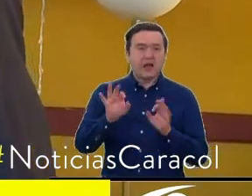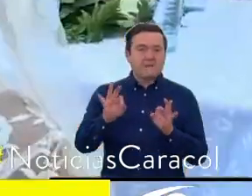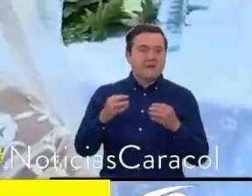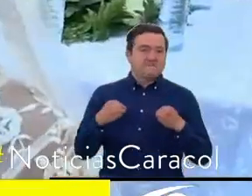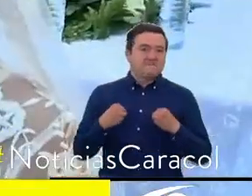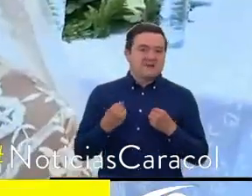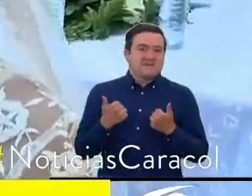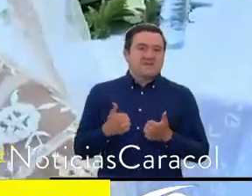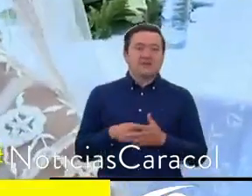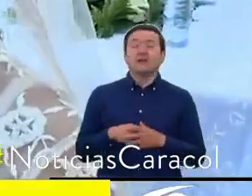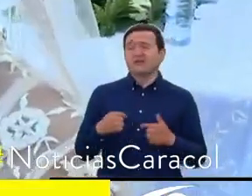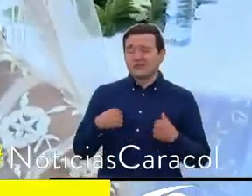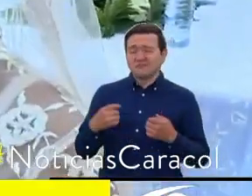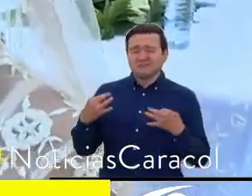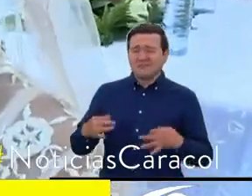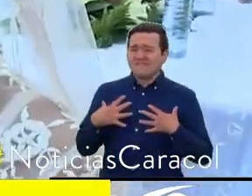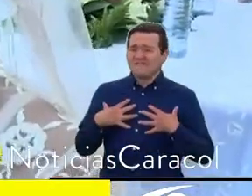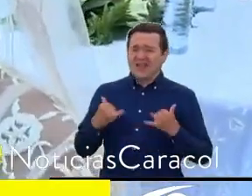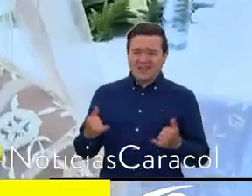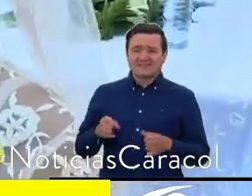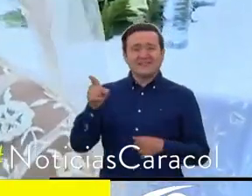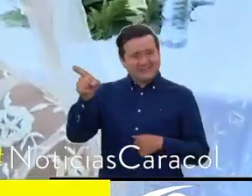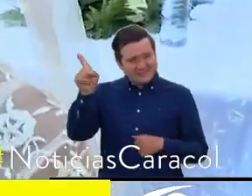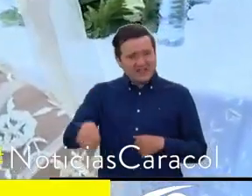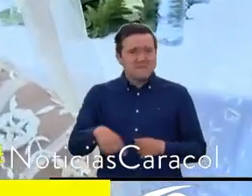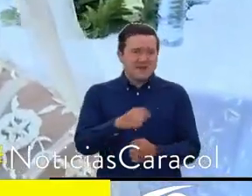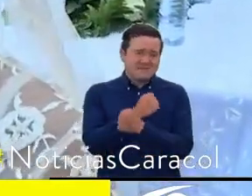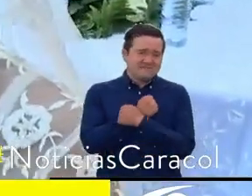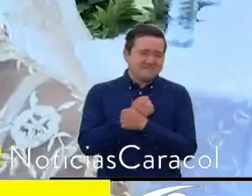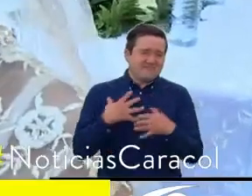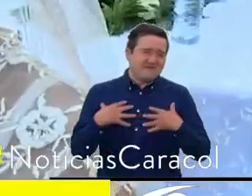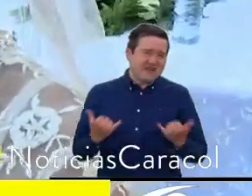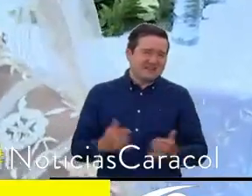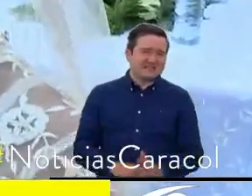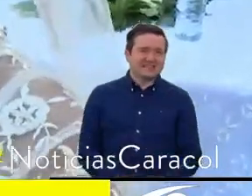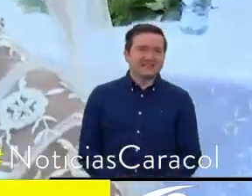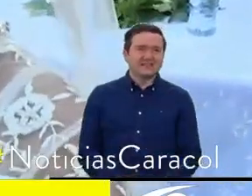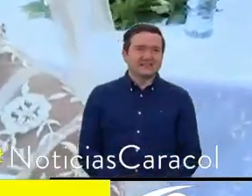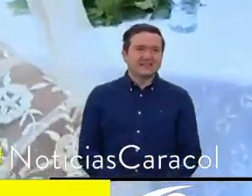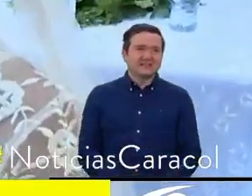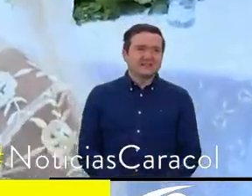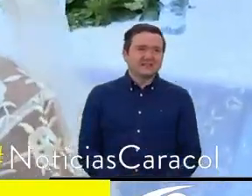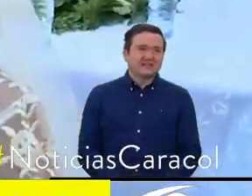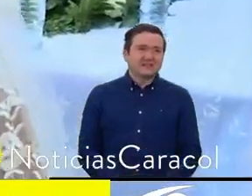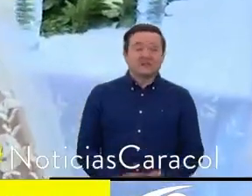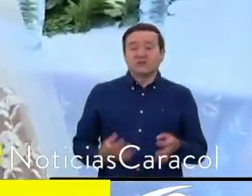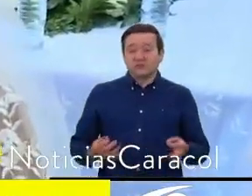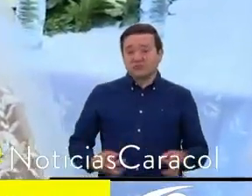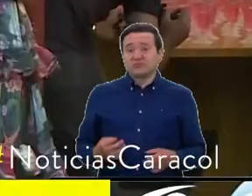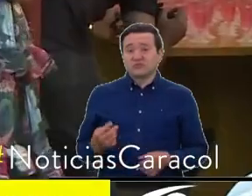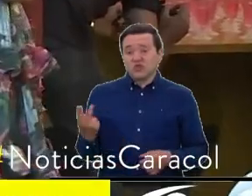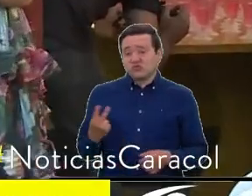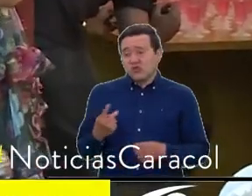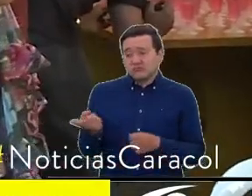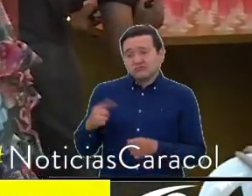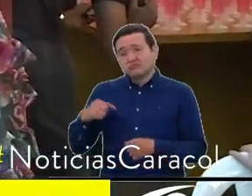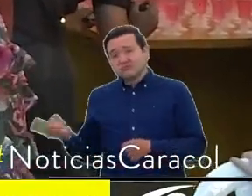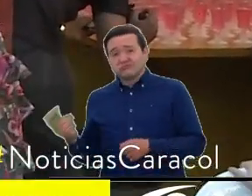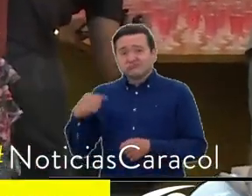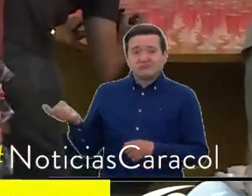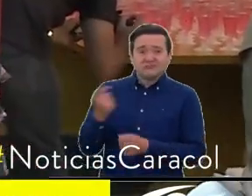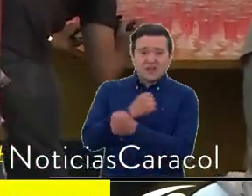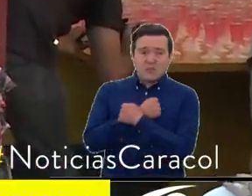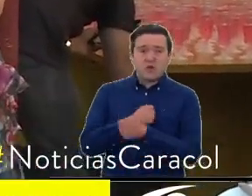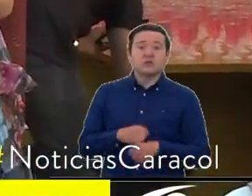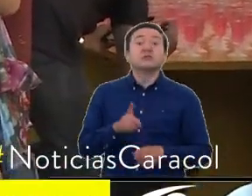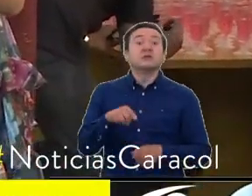feliz, él también va a ser feliz, como dos seres que nos queremos. Hasta